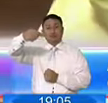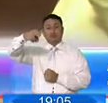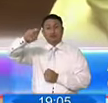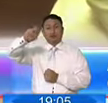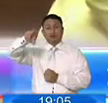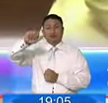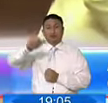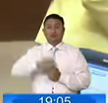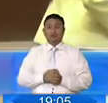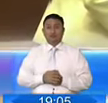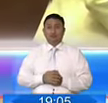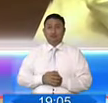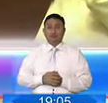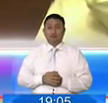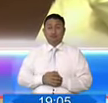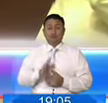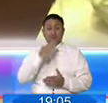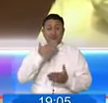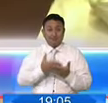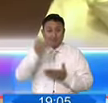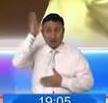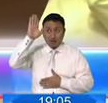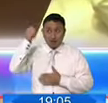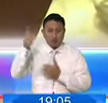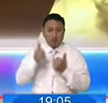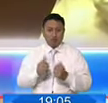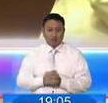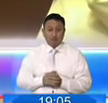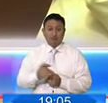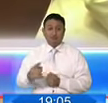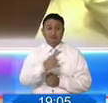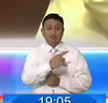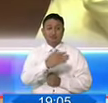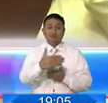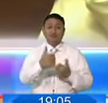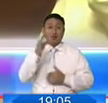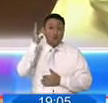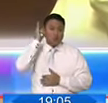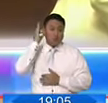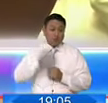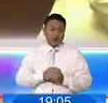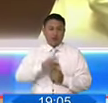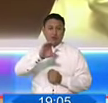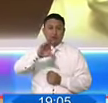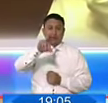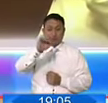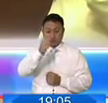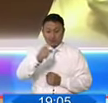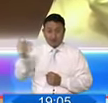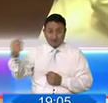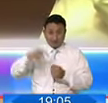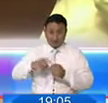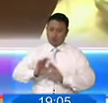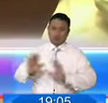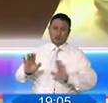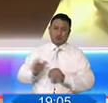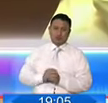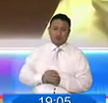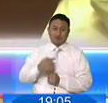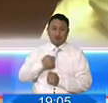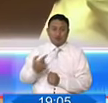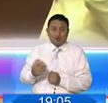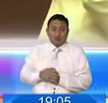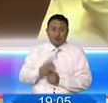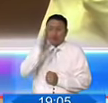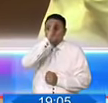gracias a dios por queridos es bastante bueno la señora mercedes cuesta no es parte de nuestra bancada porque yo no podría